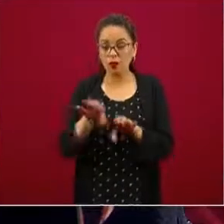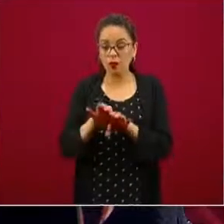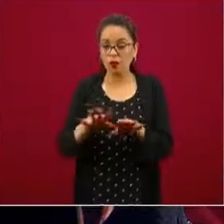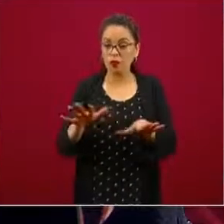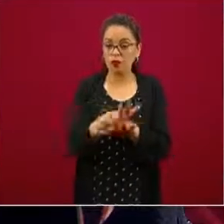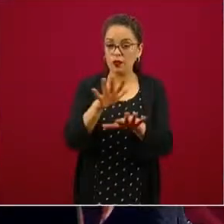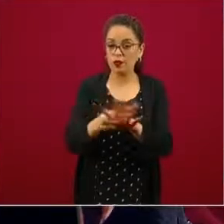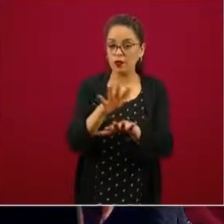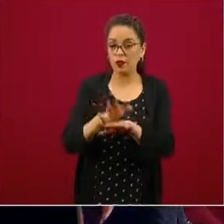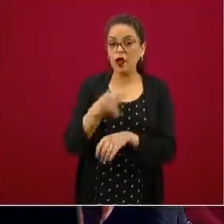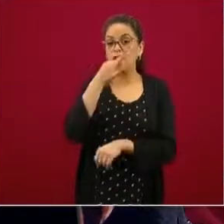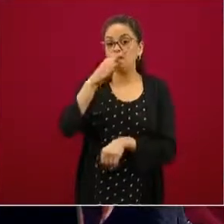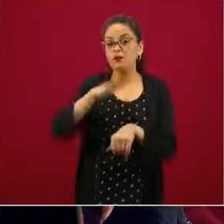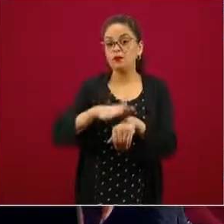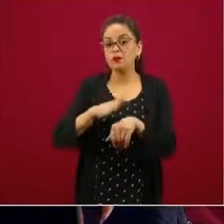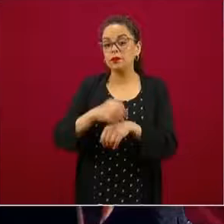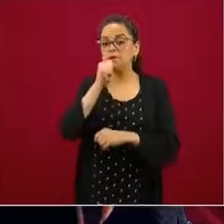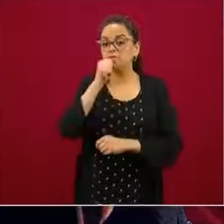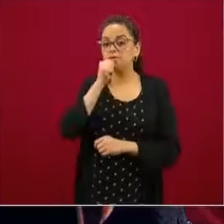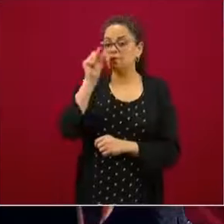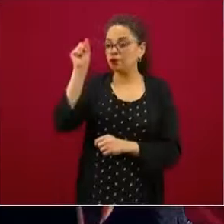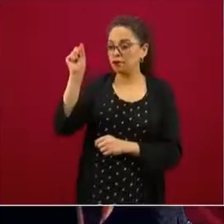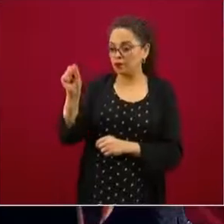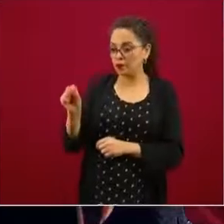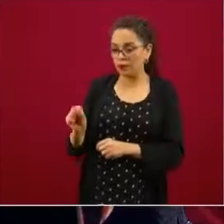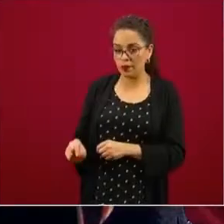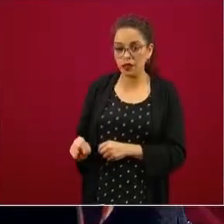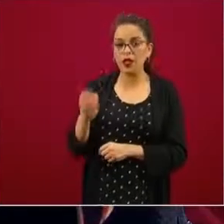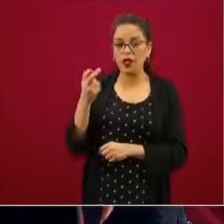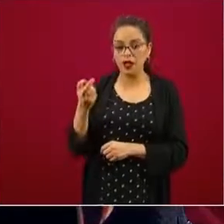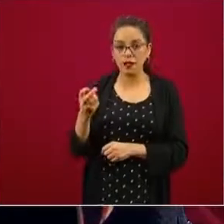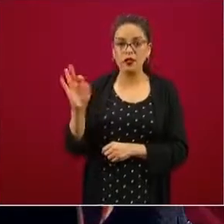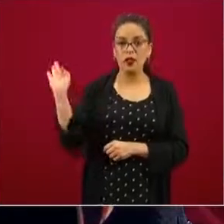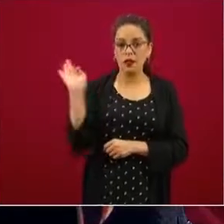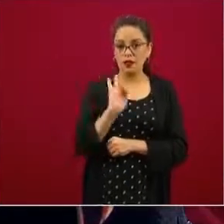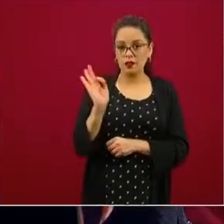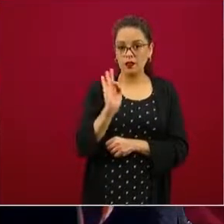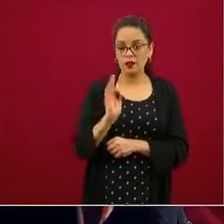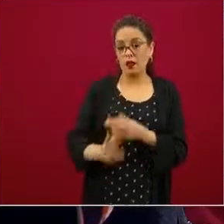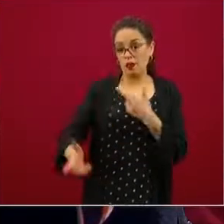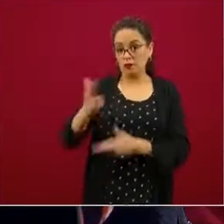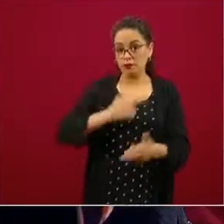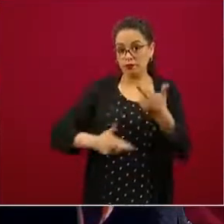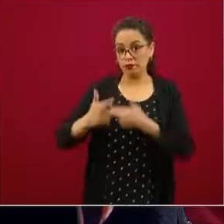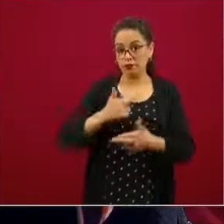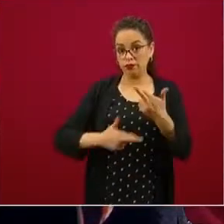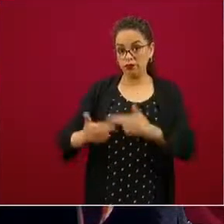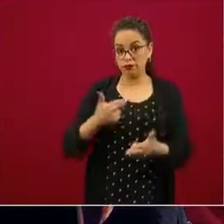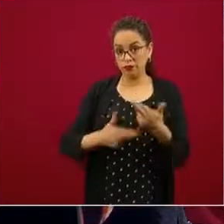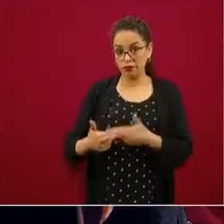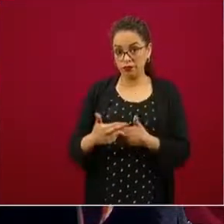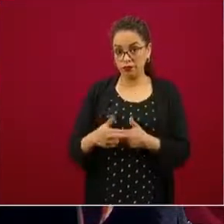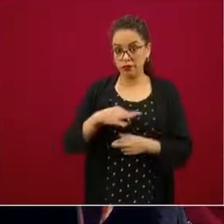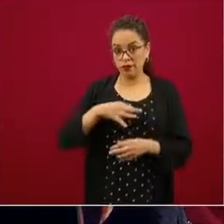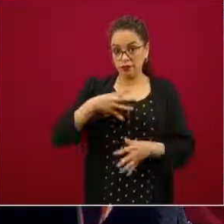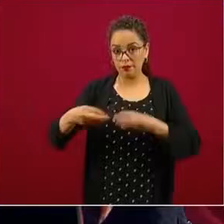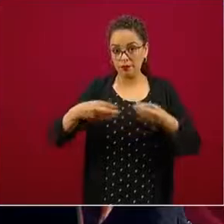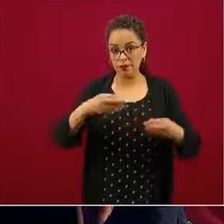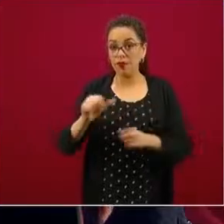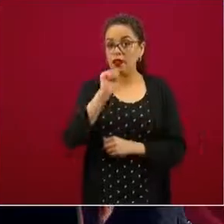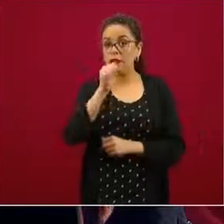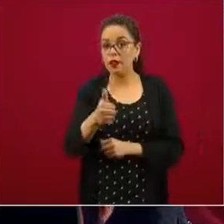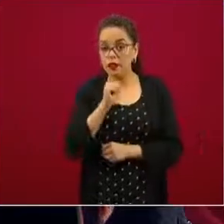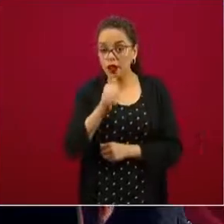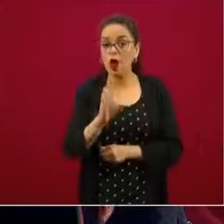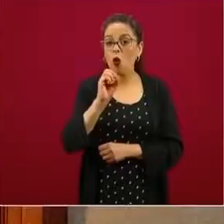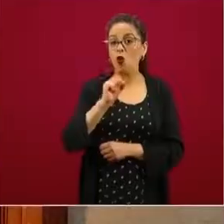y en la medida que garanticemos que no haya repunte o rebrote, entonces puede ser que se tomen criterios menos